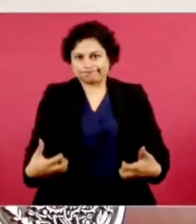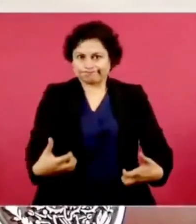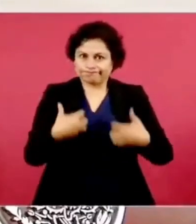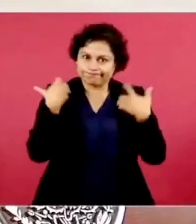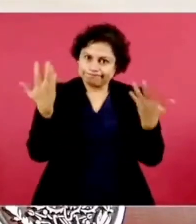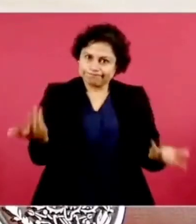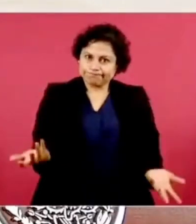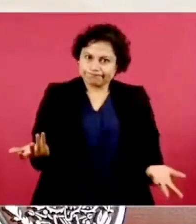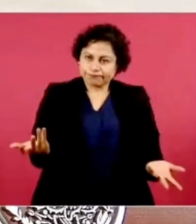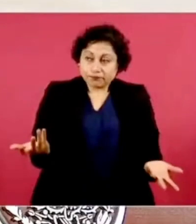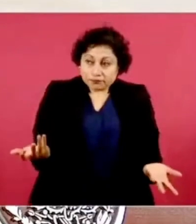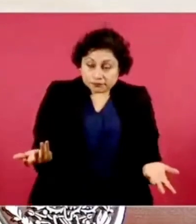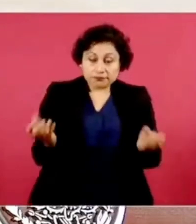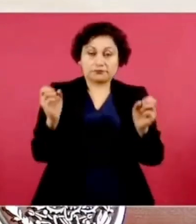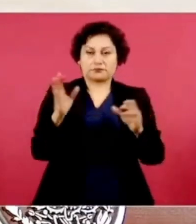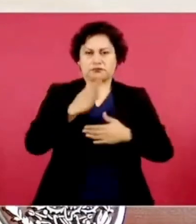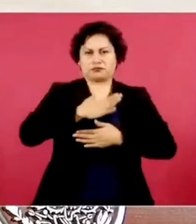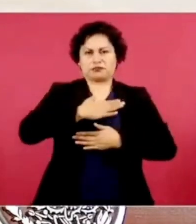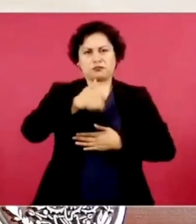porque